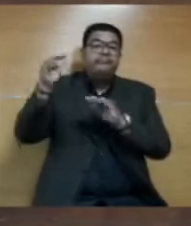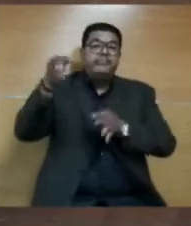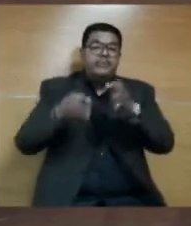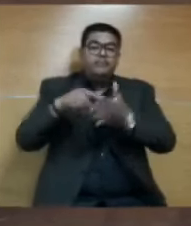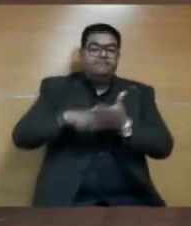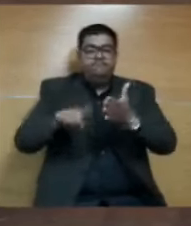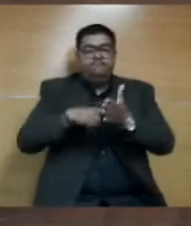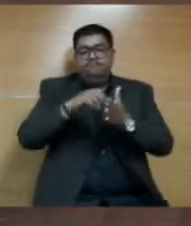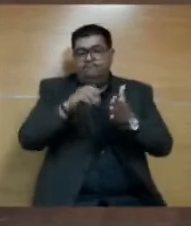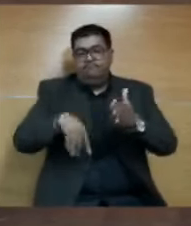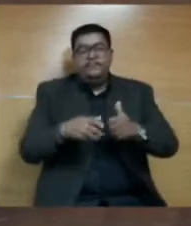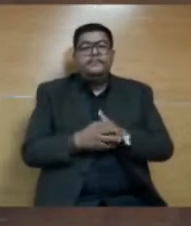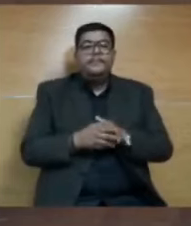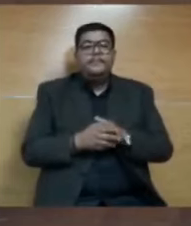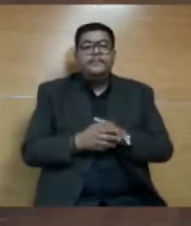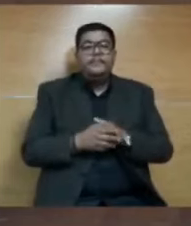tribunal.